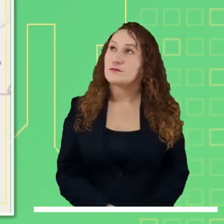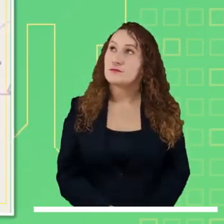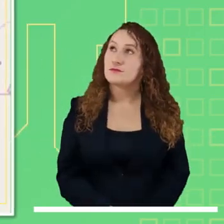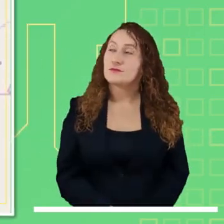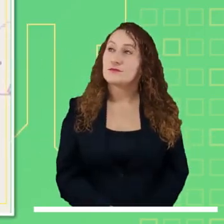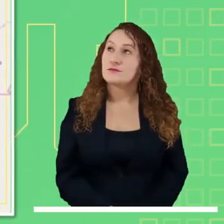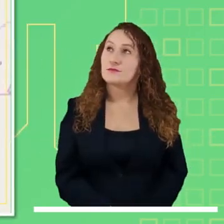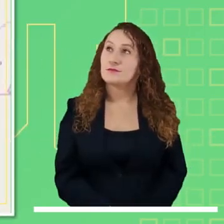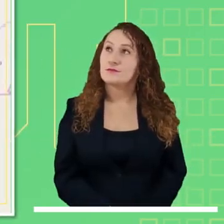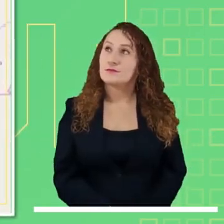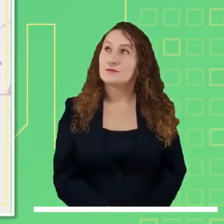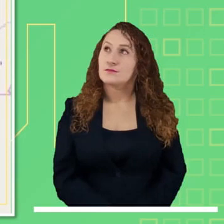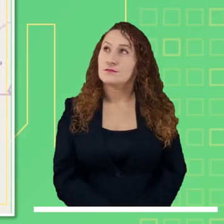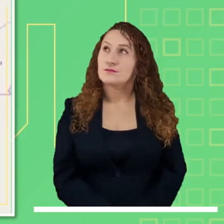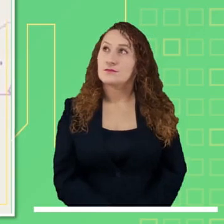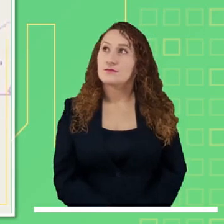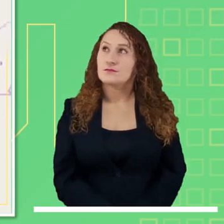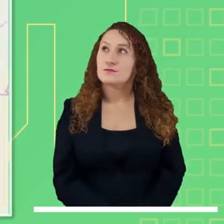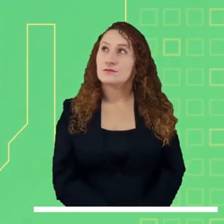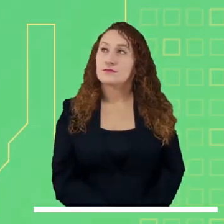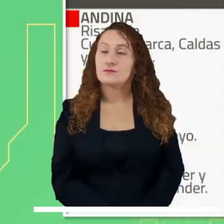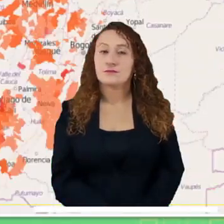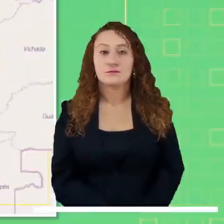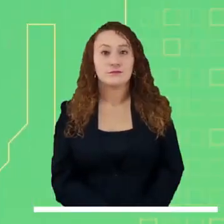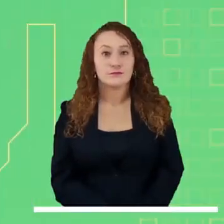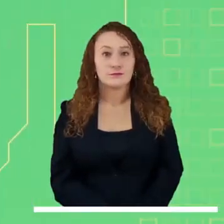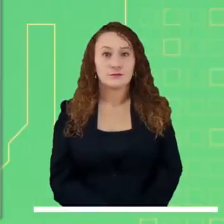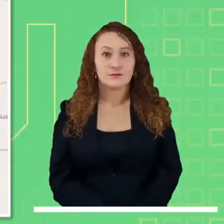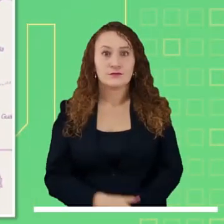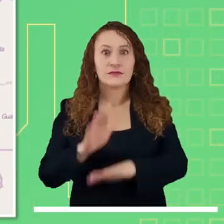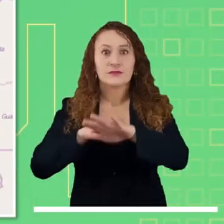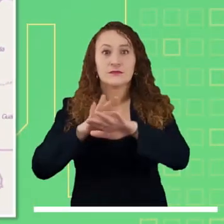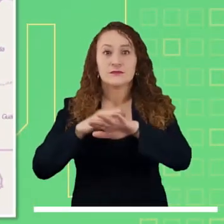desmontadora y cañada seca ubicadas en dabeiba antioquia